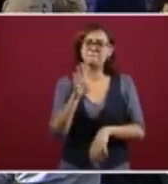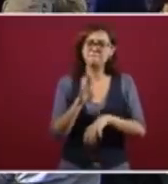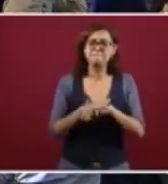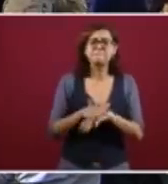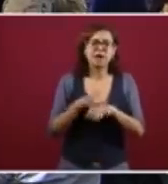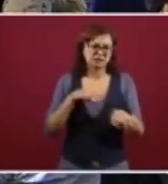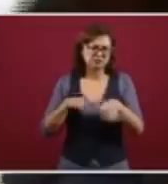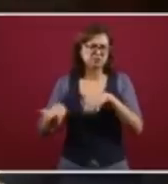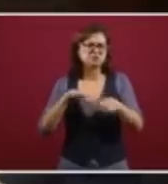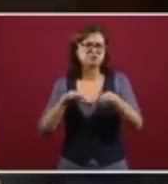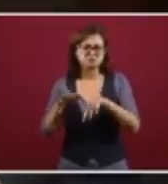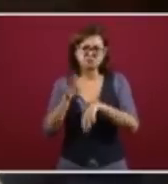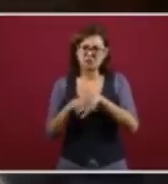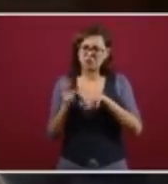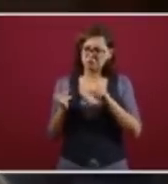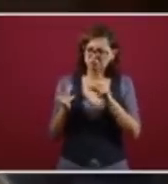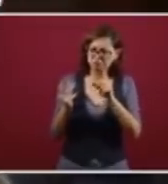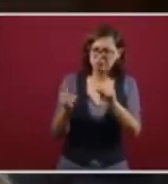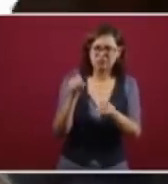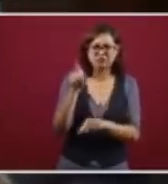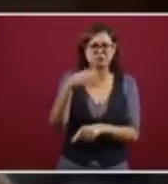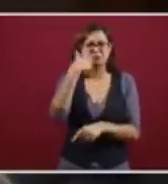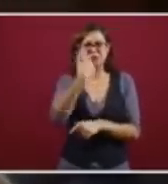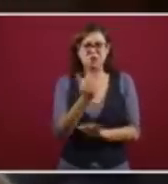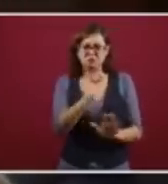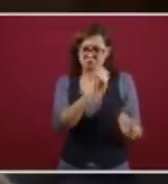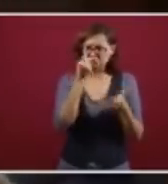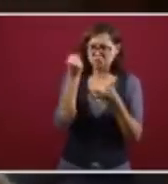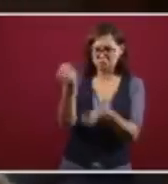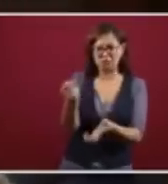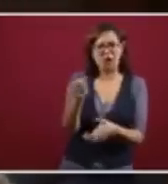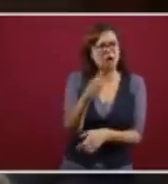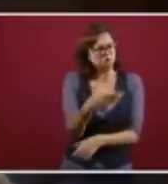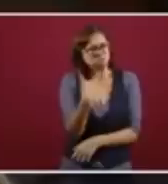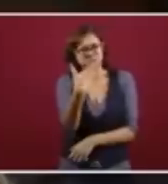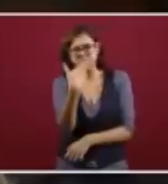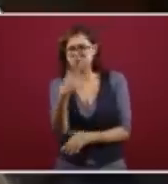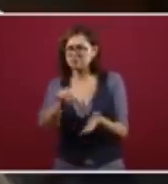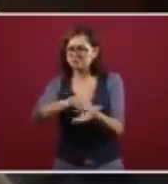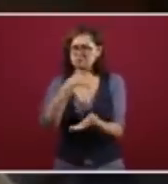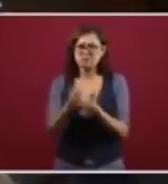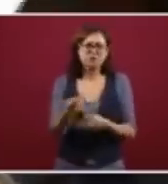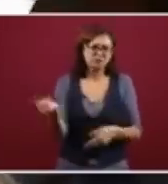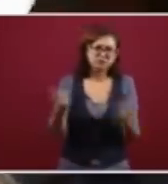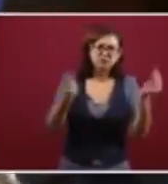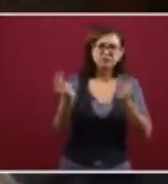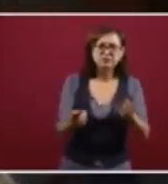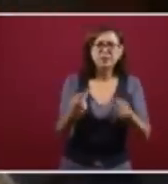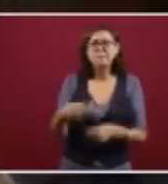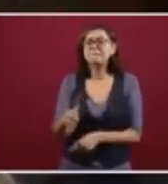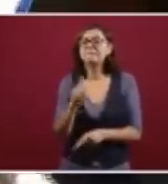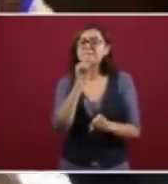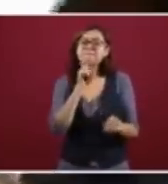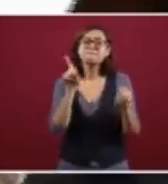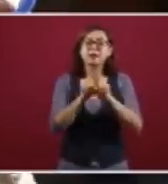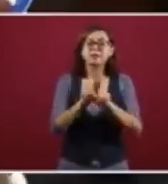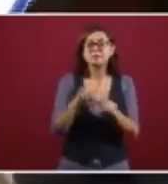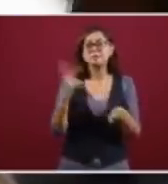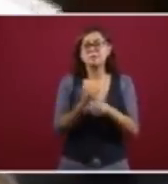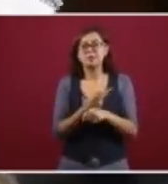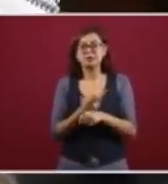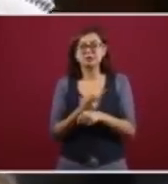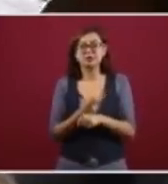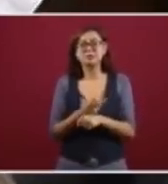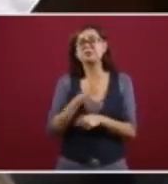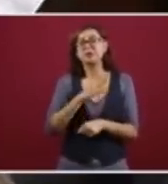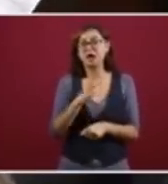productivo, quiere dinero. Está bien, para Tamaulipas está muy bien, pero también sale el tema de que hay